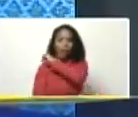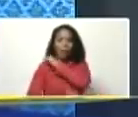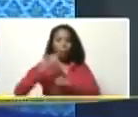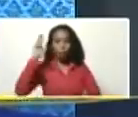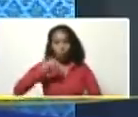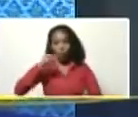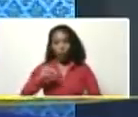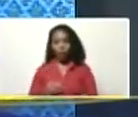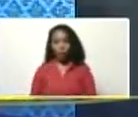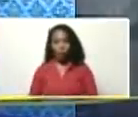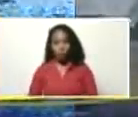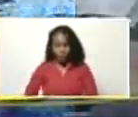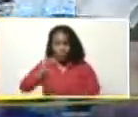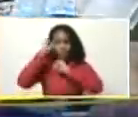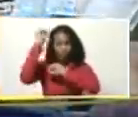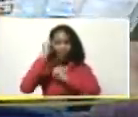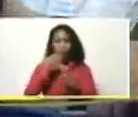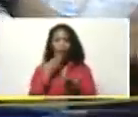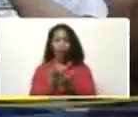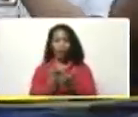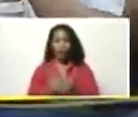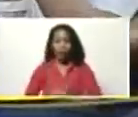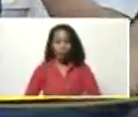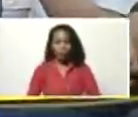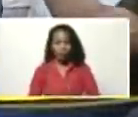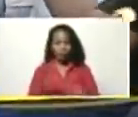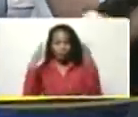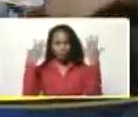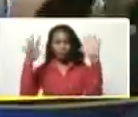nunca. Venceremos. Muchas gracias.